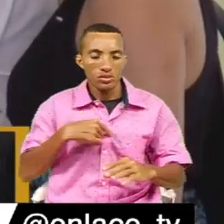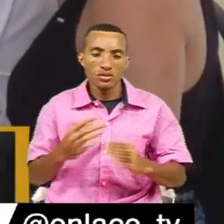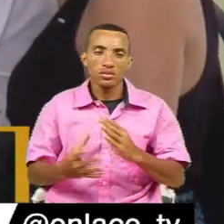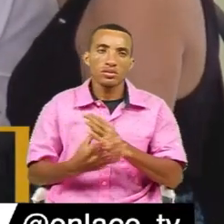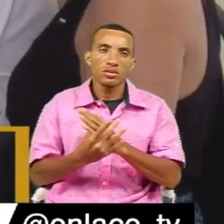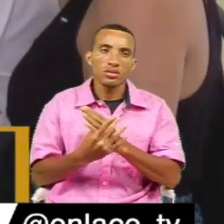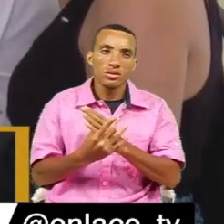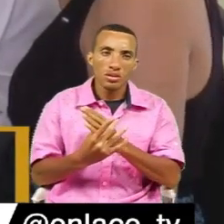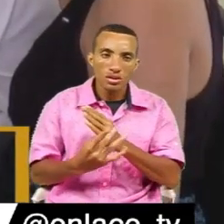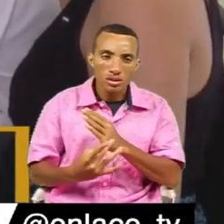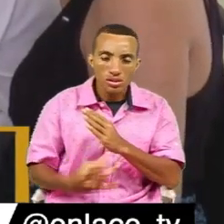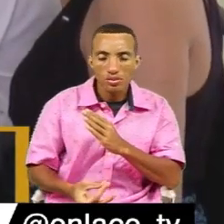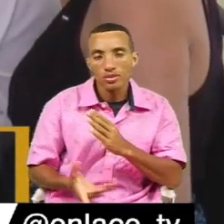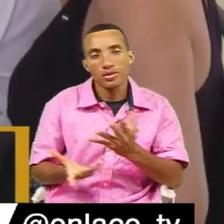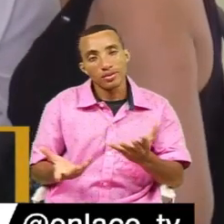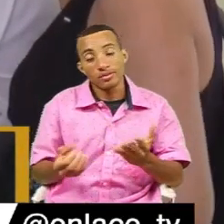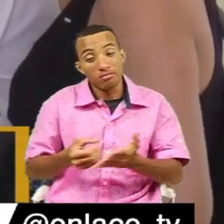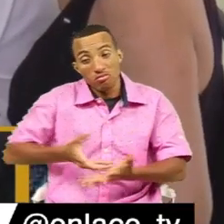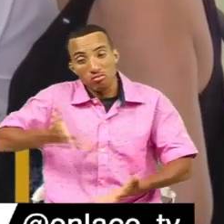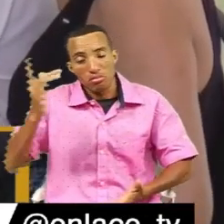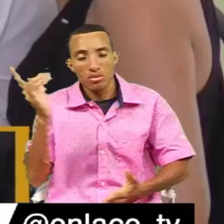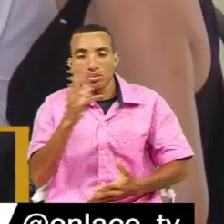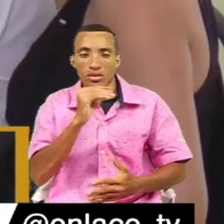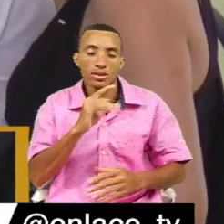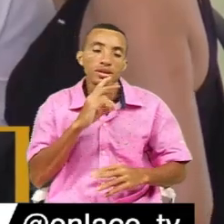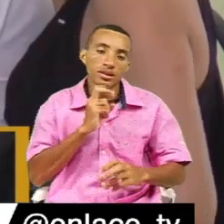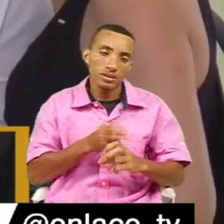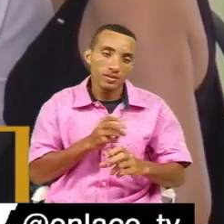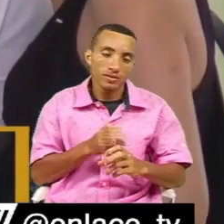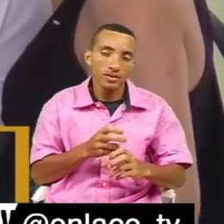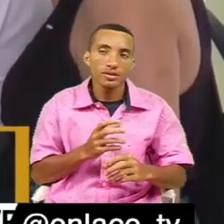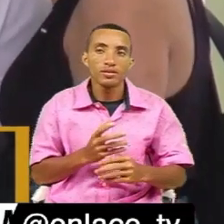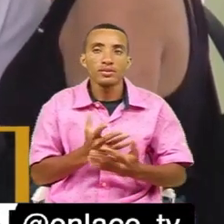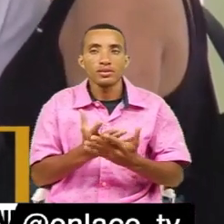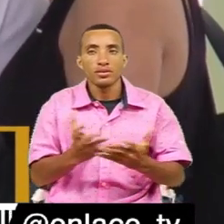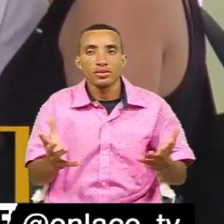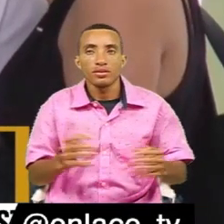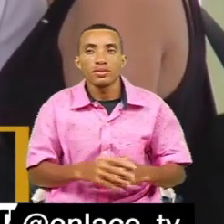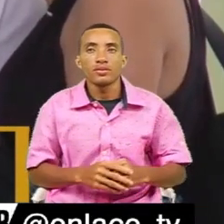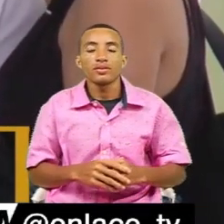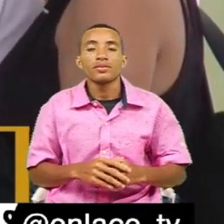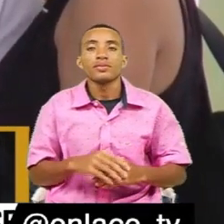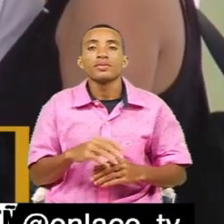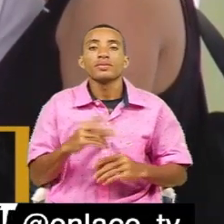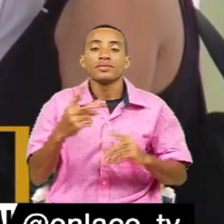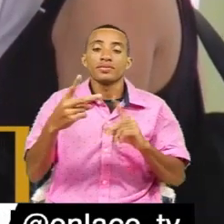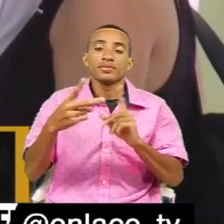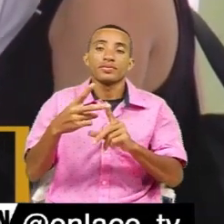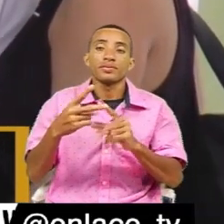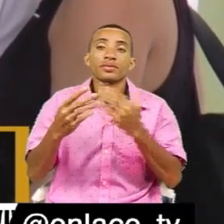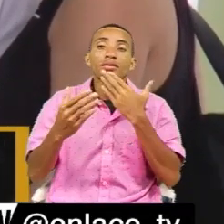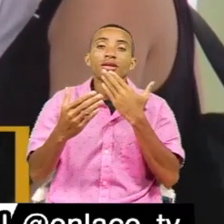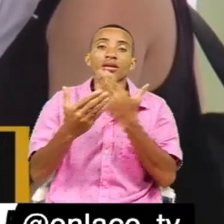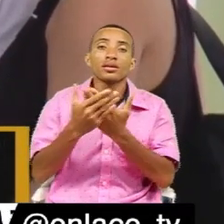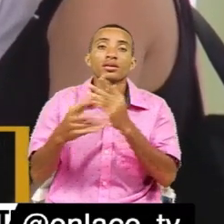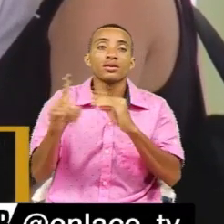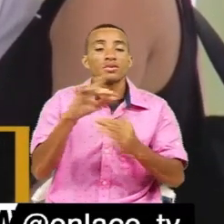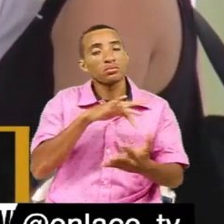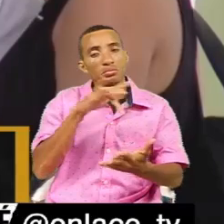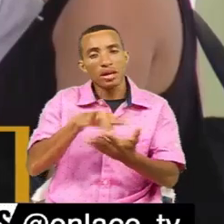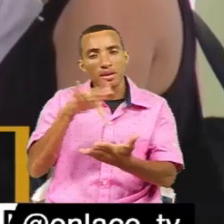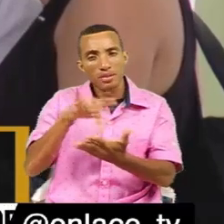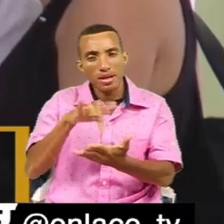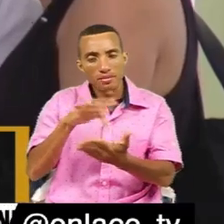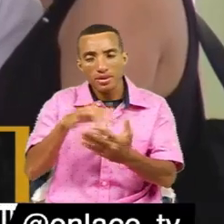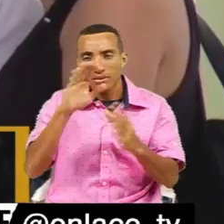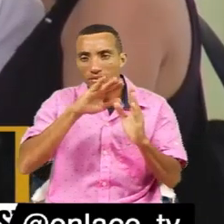se mueve con dificultades económicas. En segundo lugar, quiero agradecer a los fieles y a todas las personas de